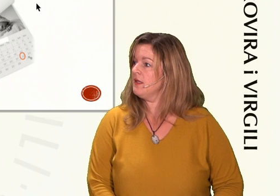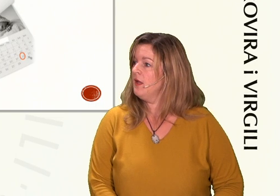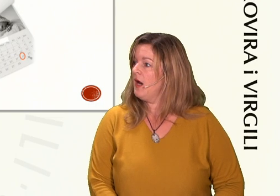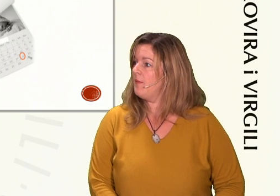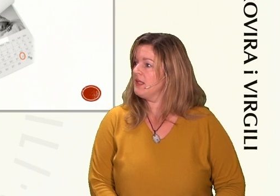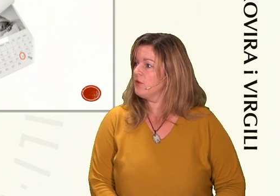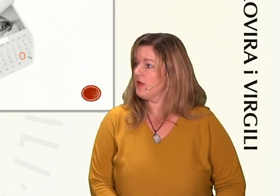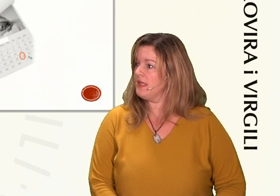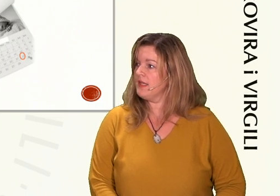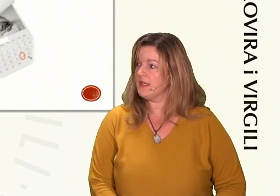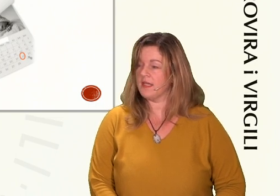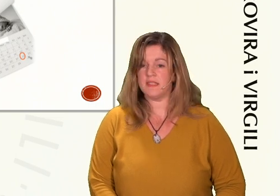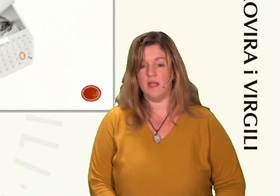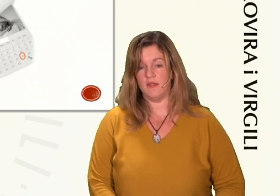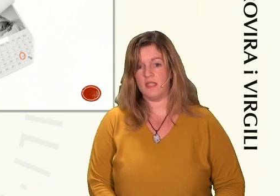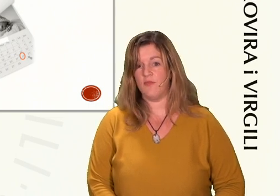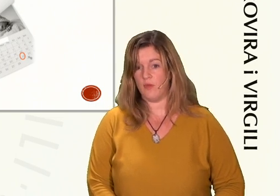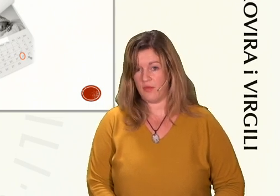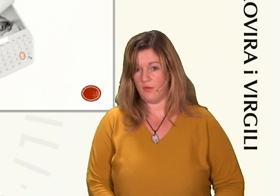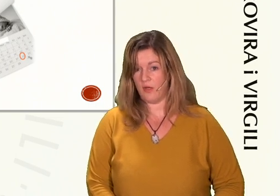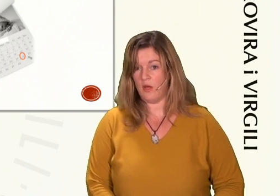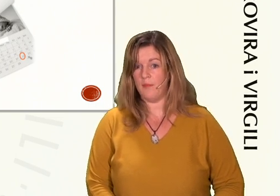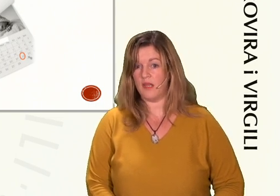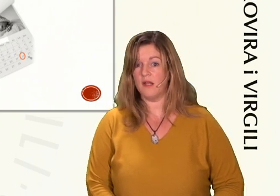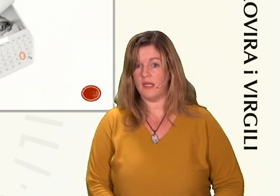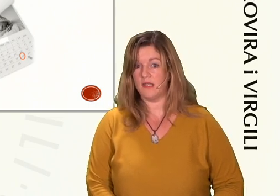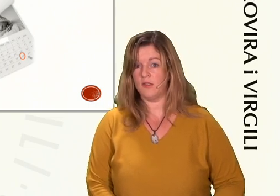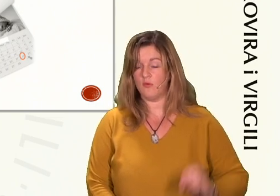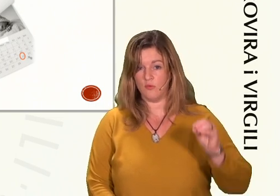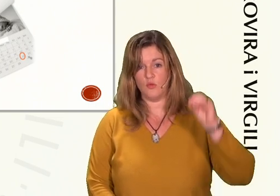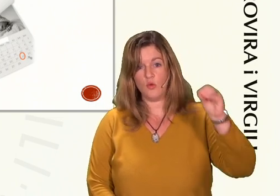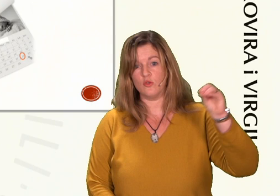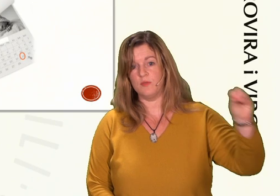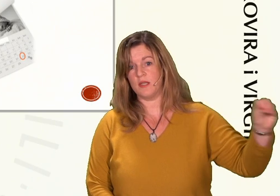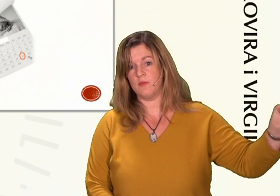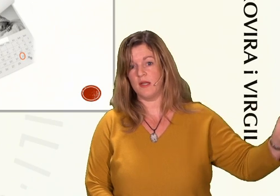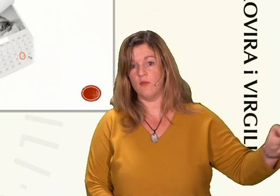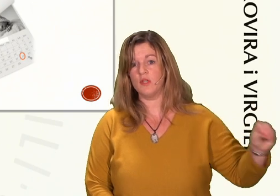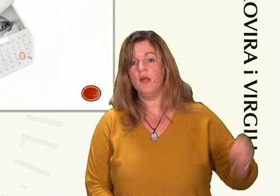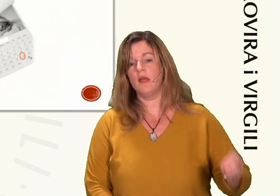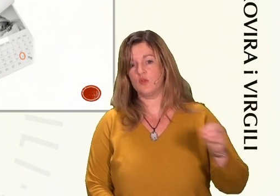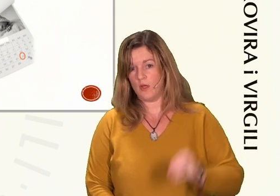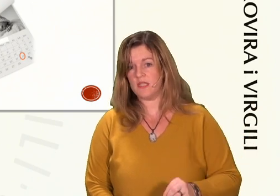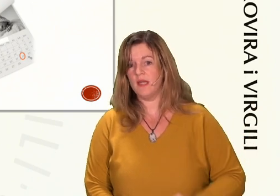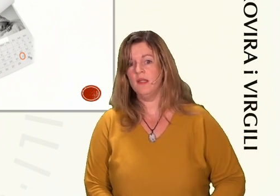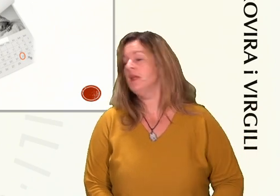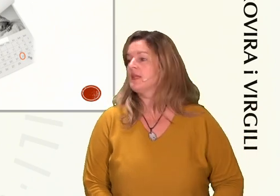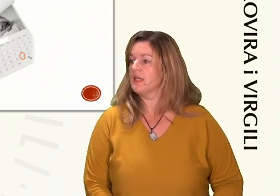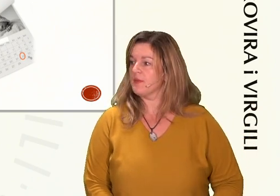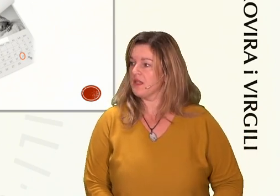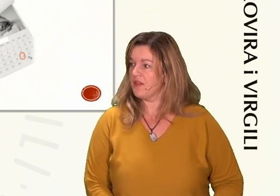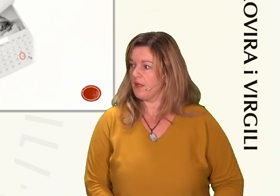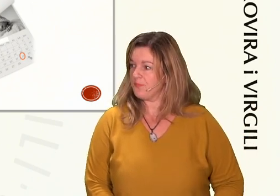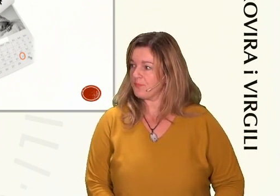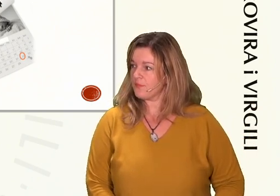también abriendo el link que tenéis desde la Fundación, en el cual aparece el calendario con todos los viernes marcados en los cuales hay